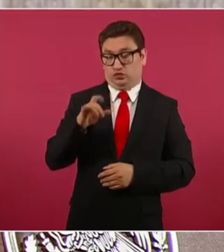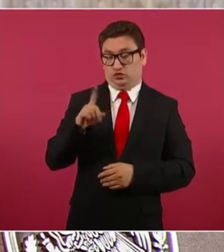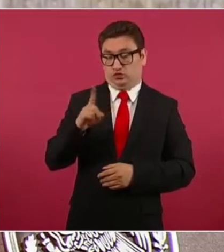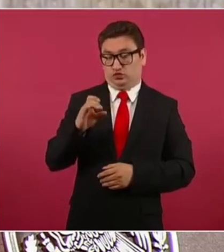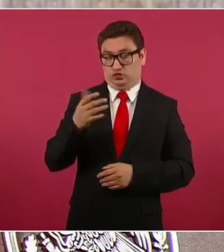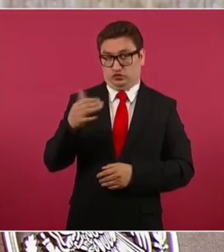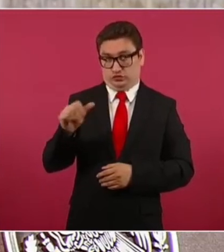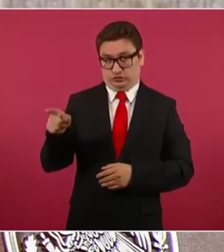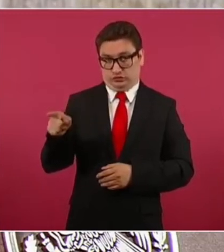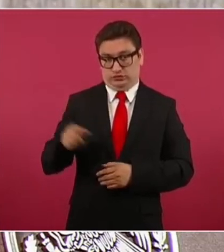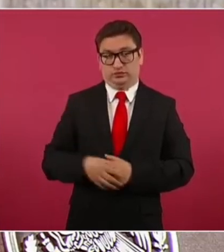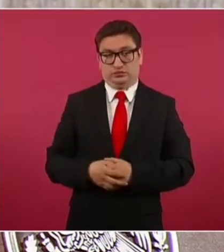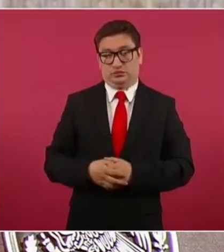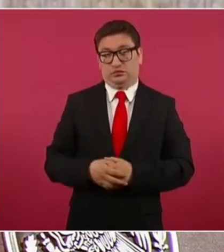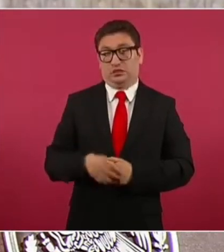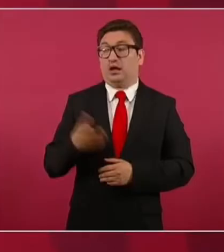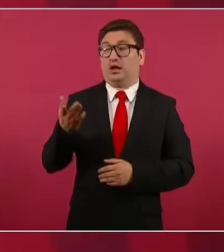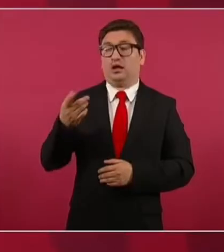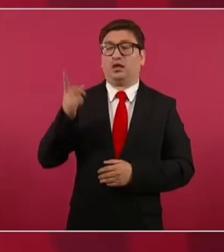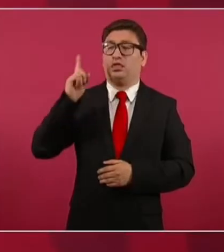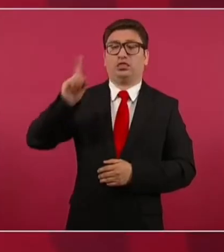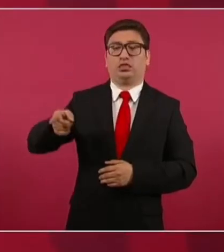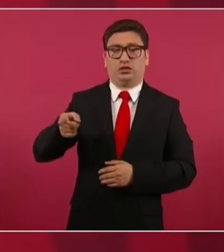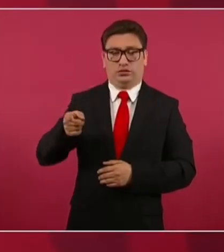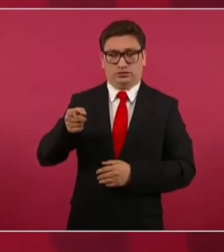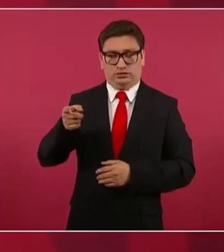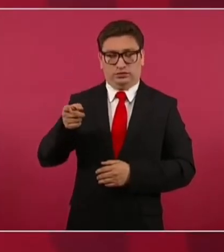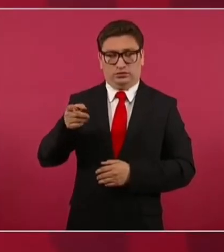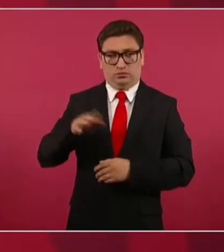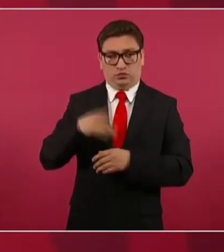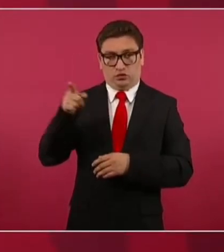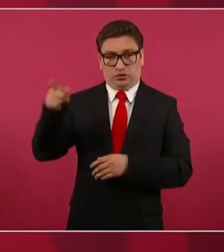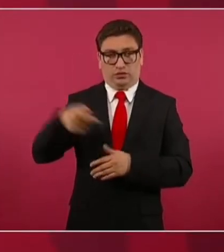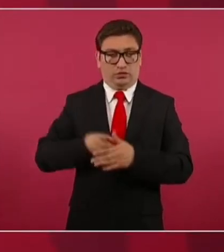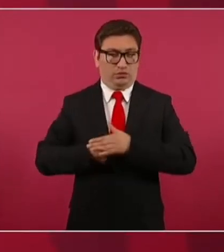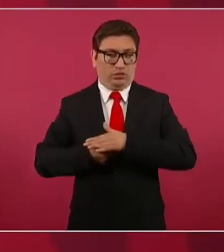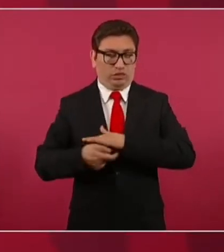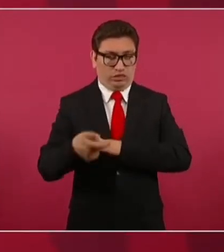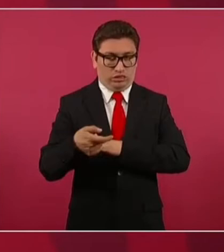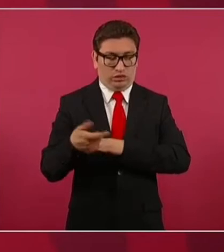Lozoya está acusado de entregar sobornos